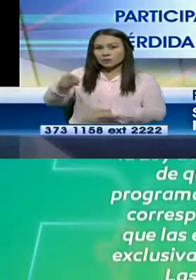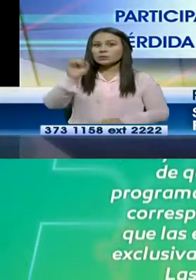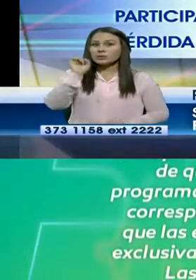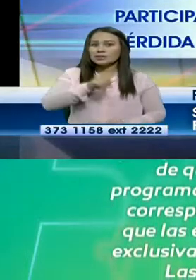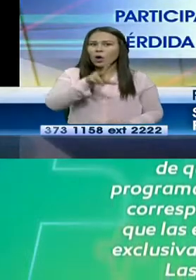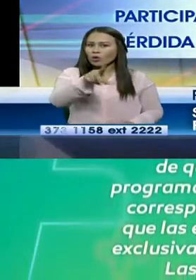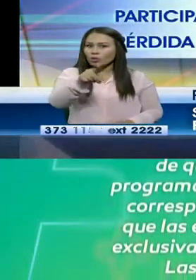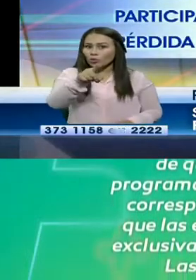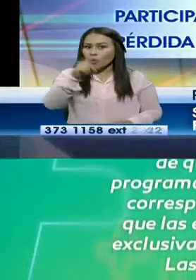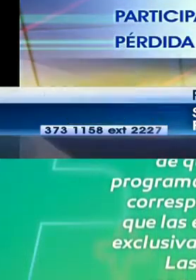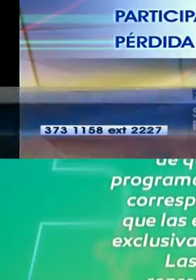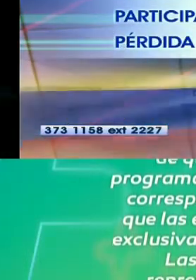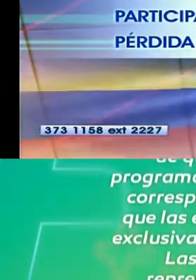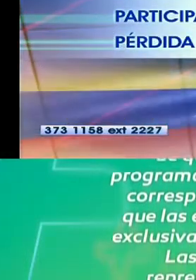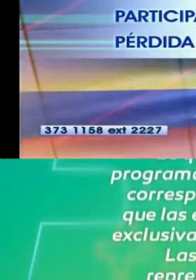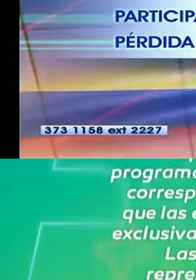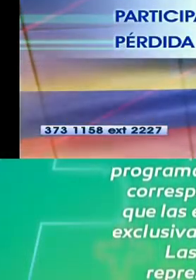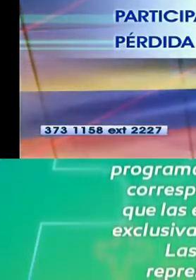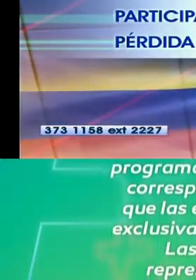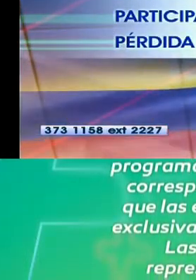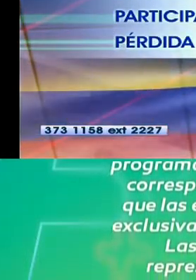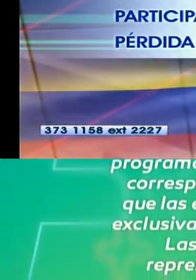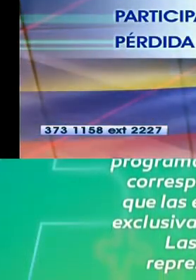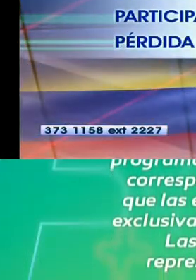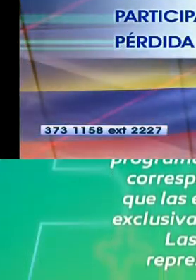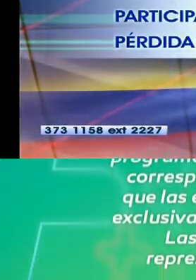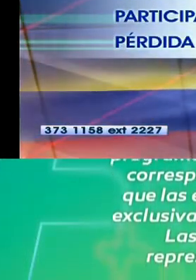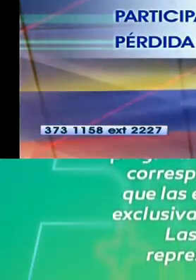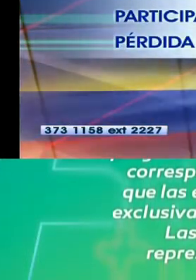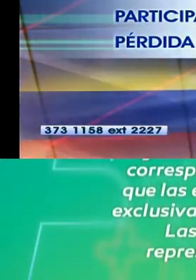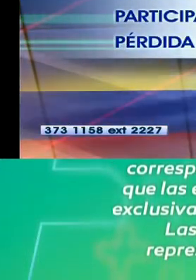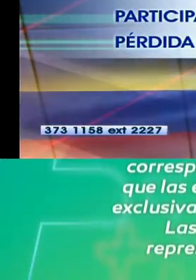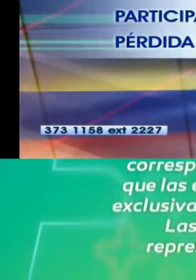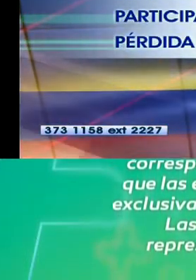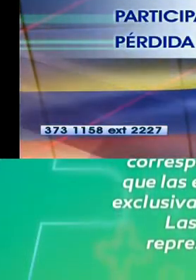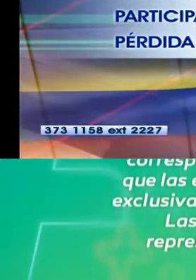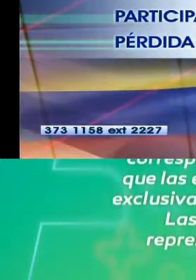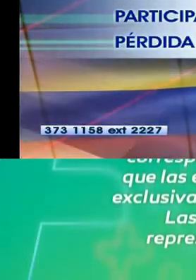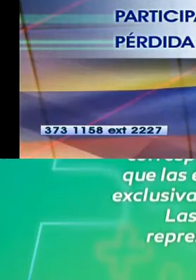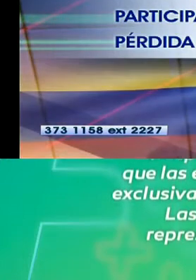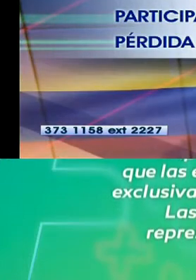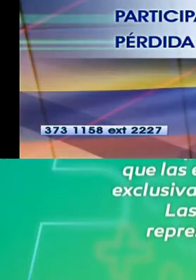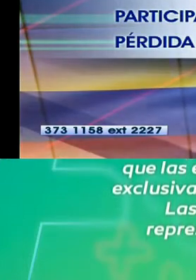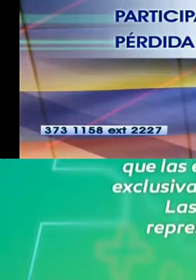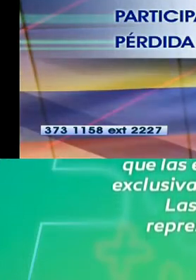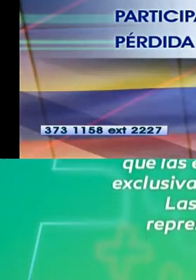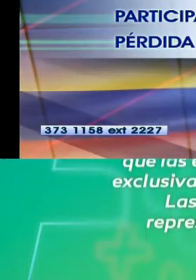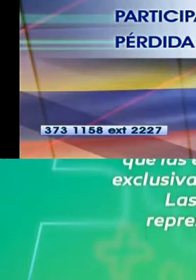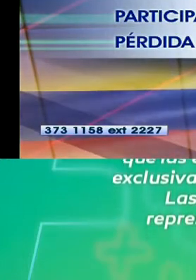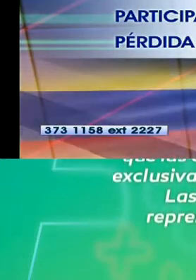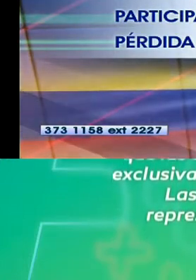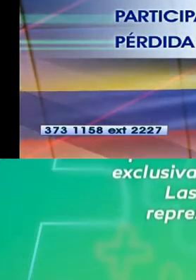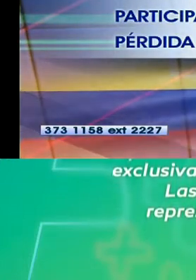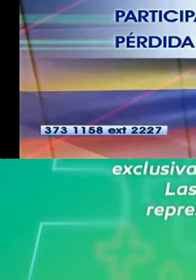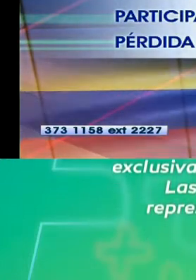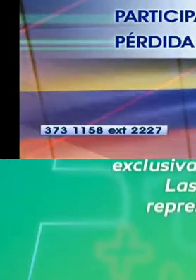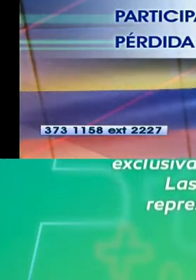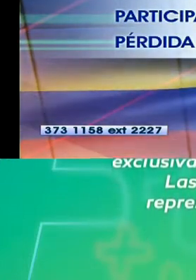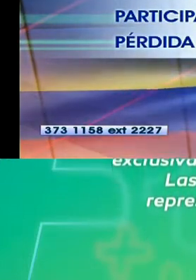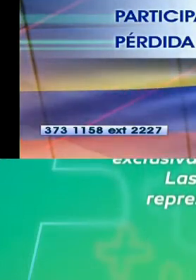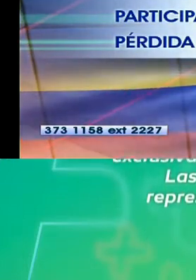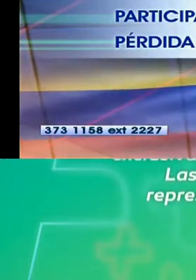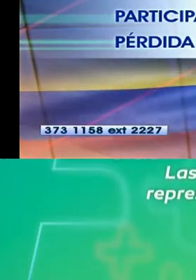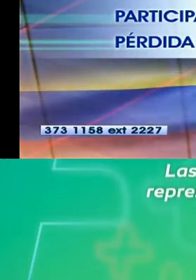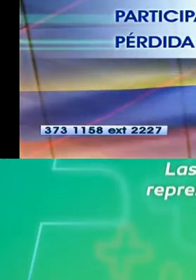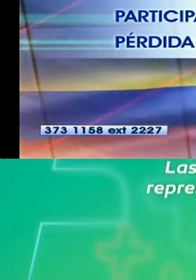acuerdo con que se enmiende la Constitución para que se sancione a toda persona condenada por actos de corrupción, con su